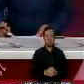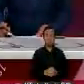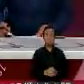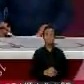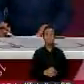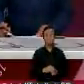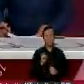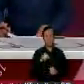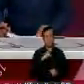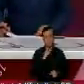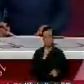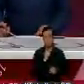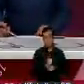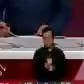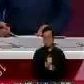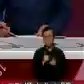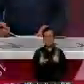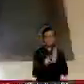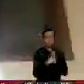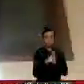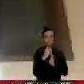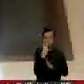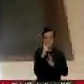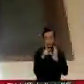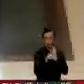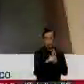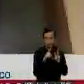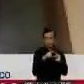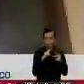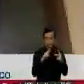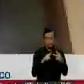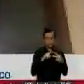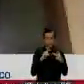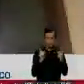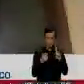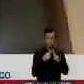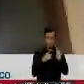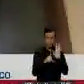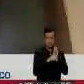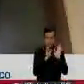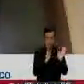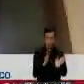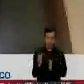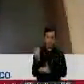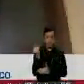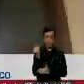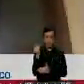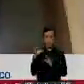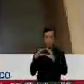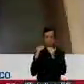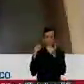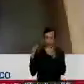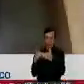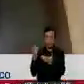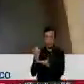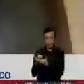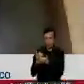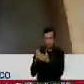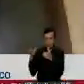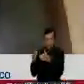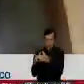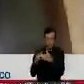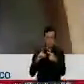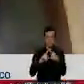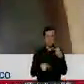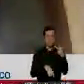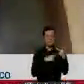Sí, definitivamente, Fabricio. Son dos las leyes que se han enviado por parte del Ejecutivo, la una de ordenamiento financiero, que está en la Comisión de Régimen Económico, y